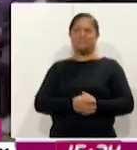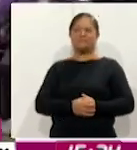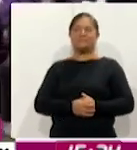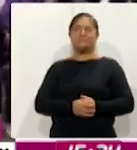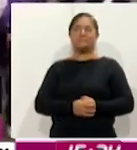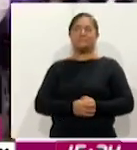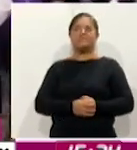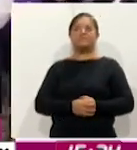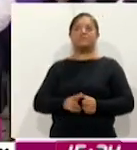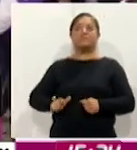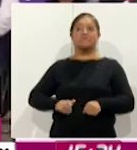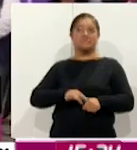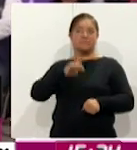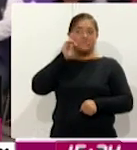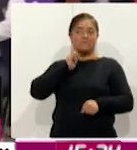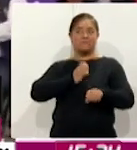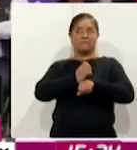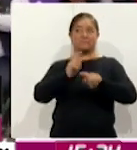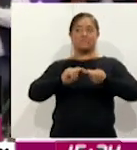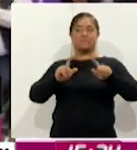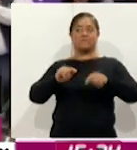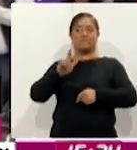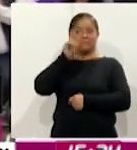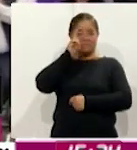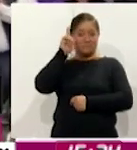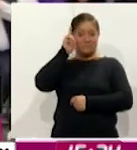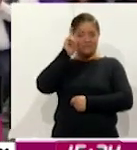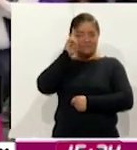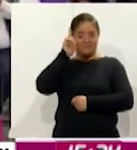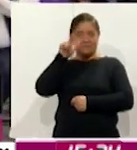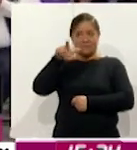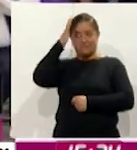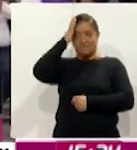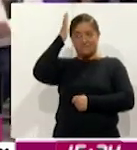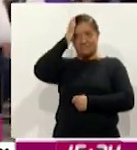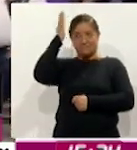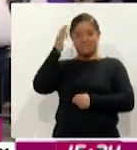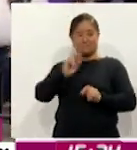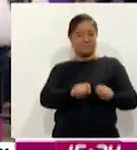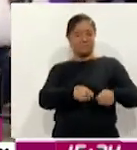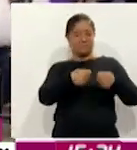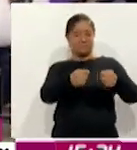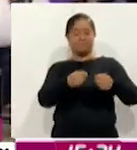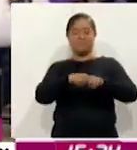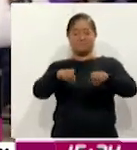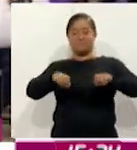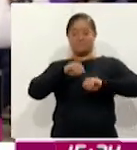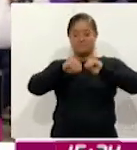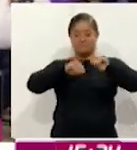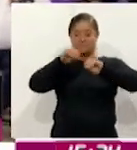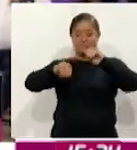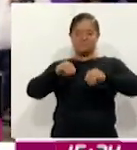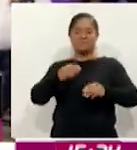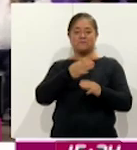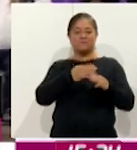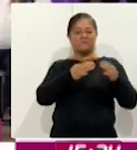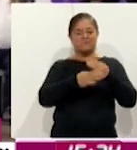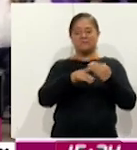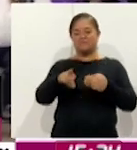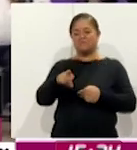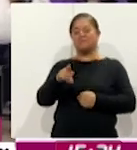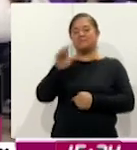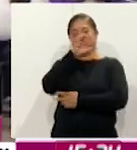Como bien mencionas, la gobernadora del estado de Tlaxcala, Lorena Cuellar Cisneros, encabezó la entrega de equipamiento inmobiliario a planteles del Colegio de